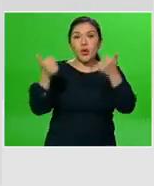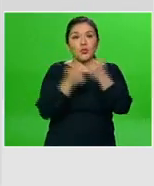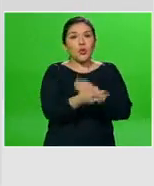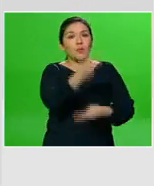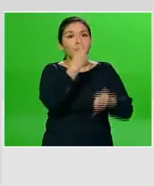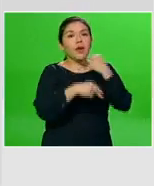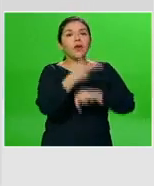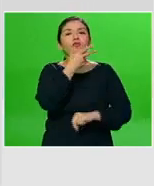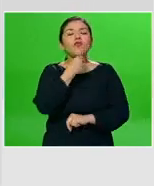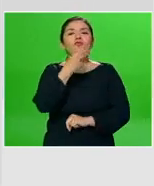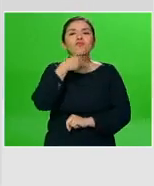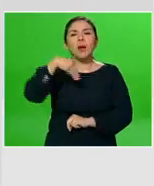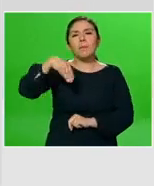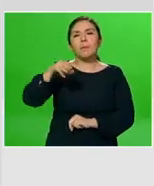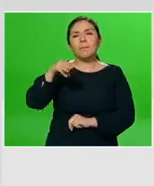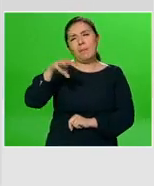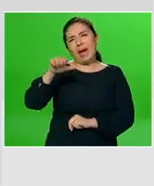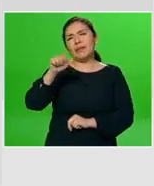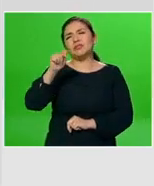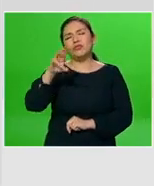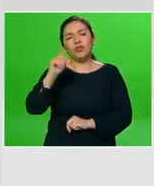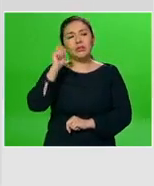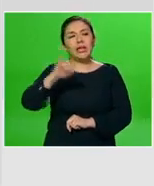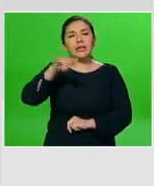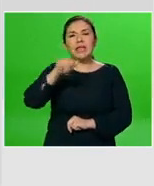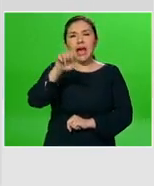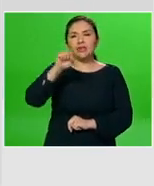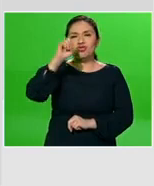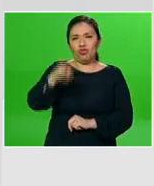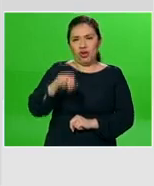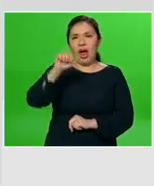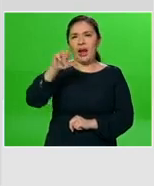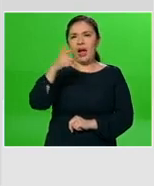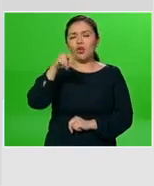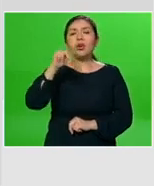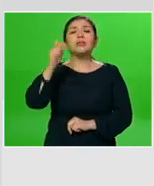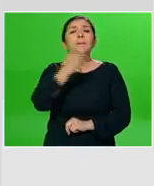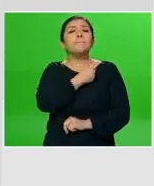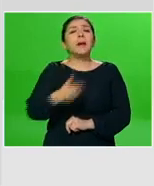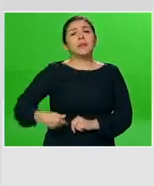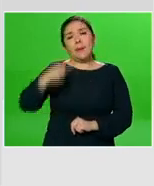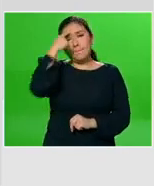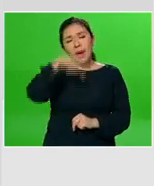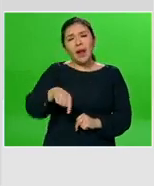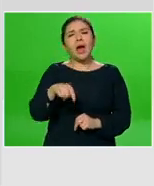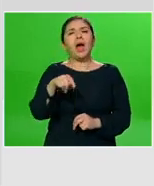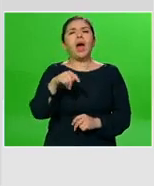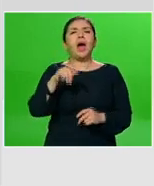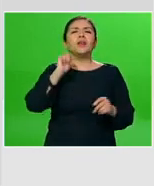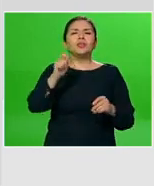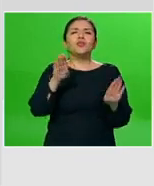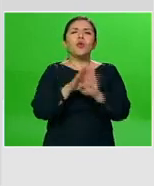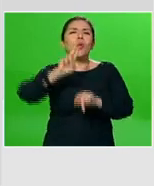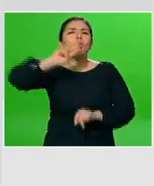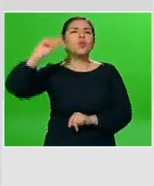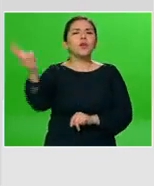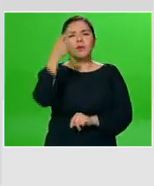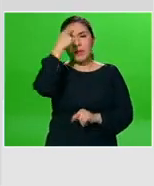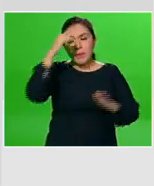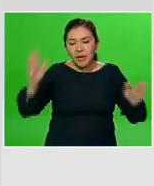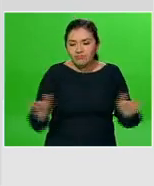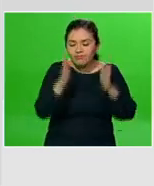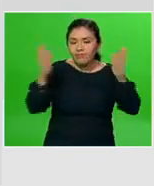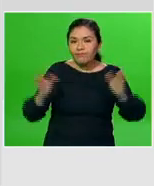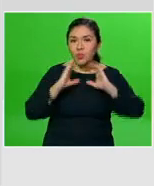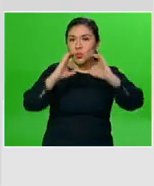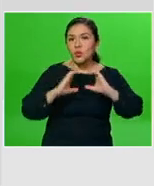maestro jayson aragón castillo el maestro jason él es presidente de la red mexicana de las universidades promotoras de la